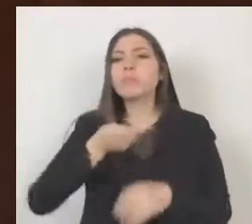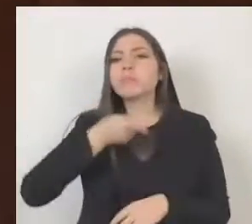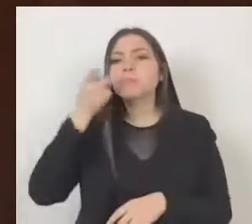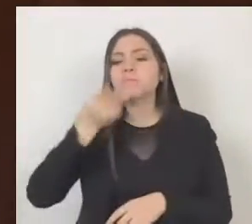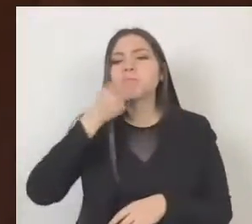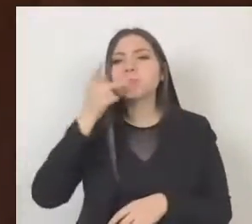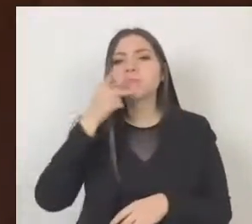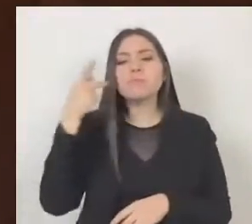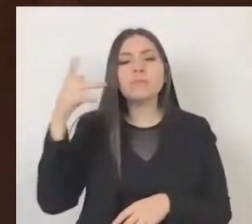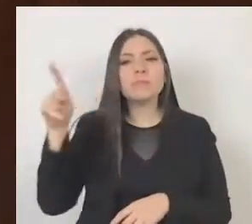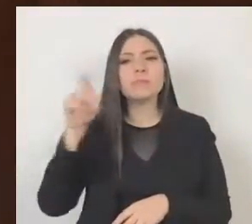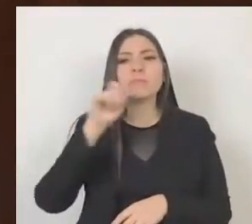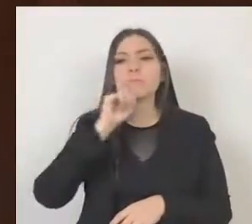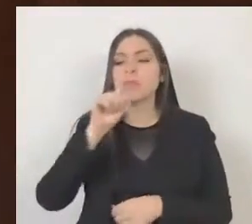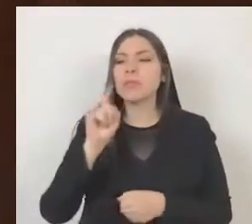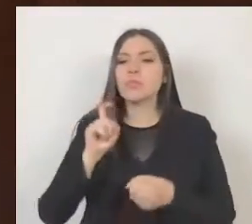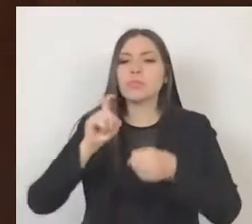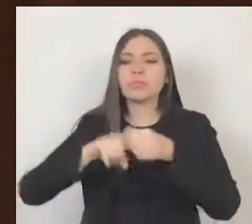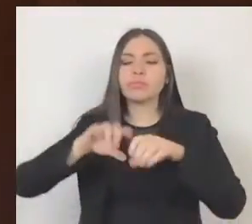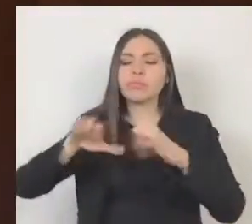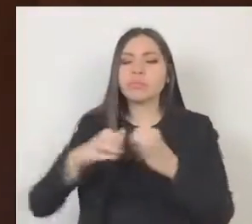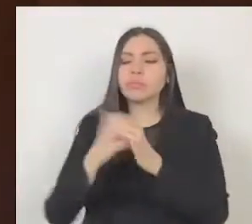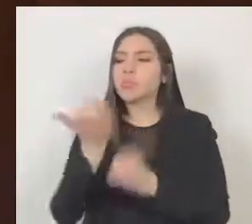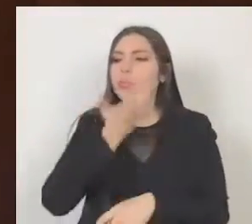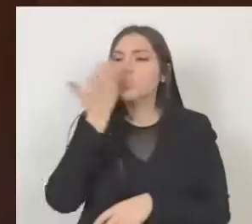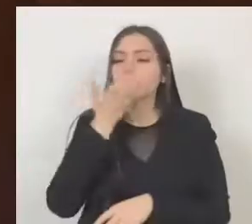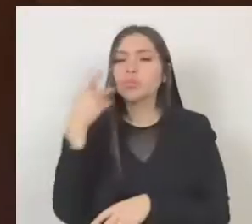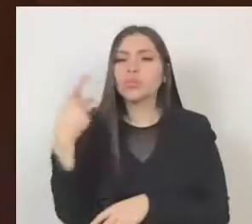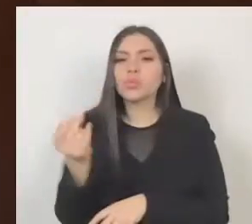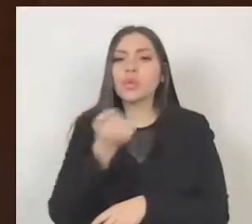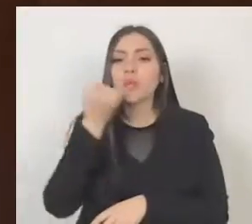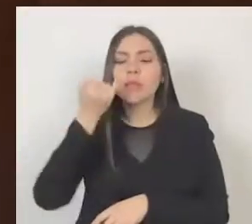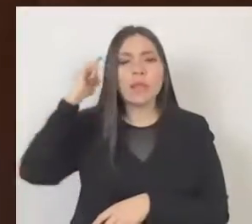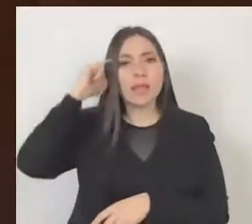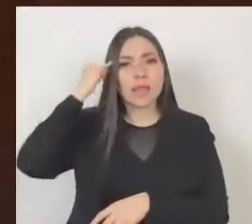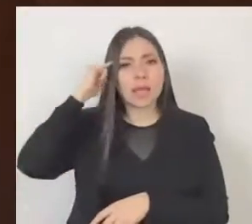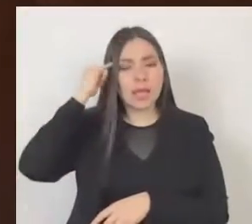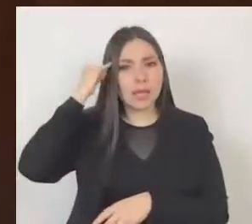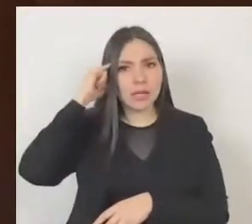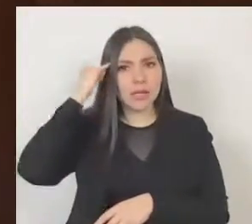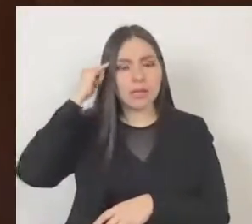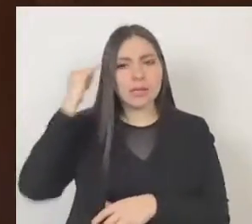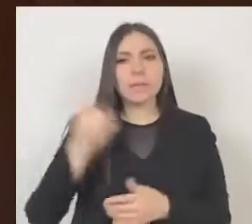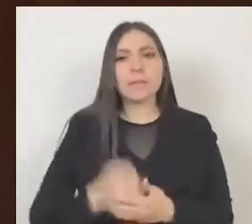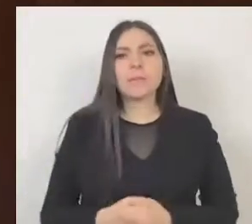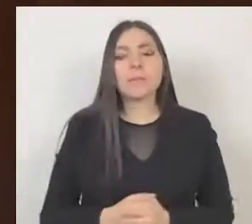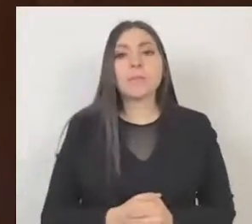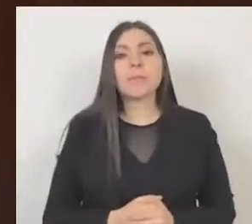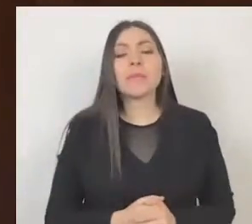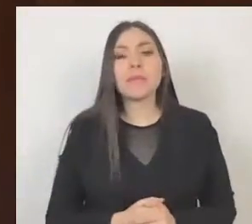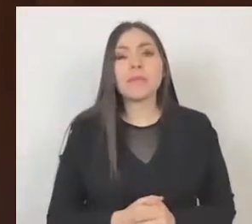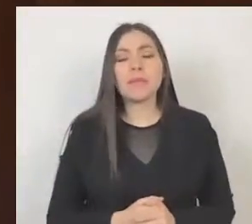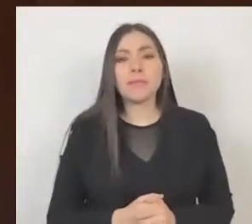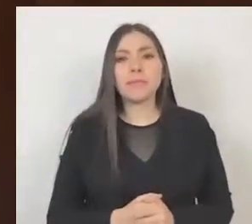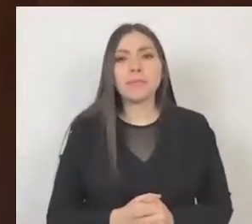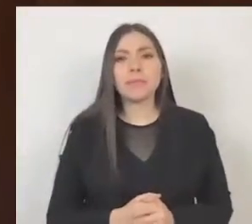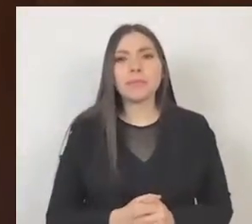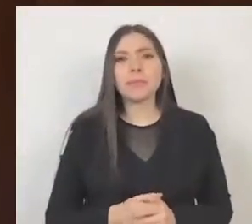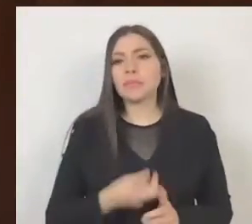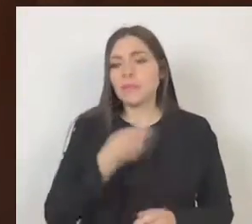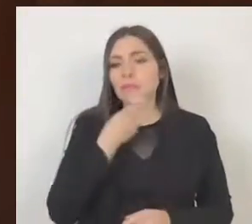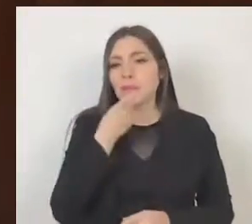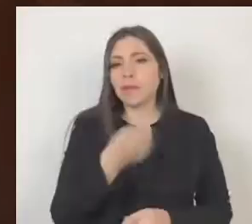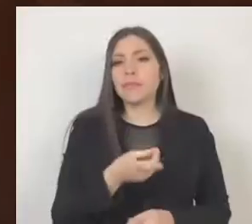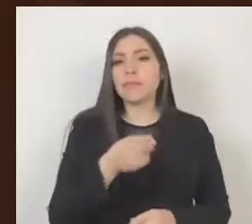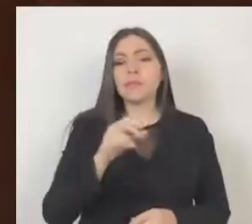simbólicas pertenecientes a las lenguas indígenas. Lo anterior, toda vez que de acuerdo con datos del Instituto